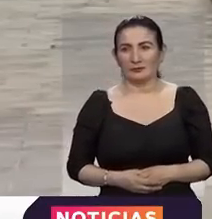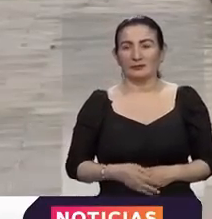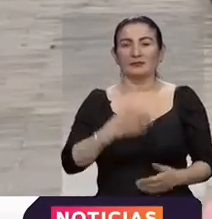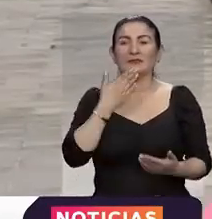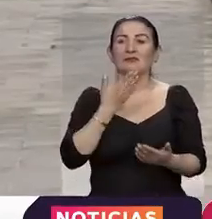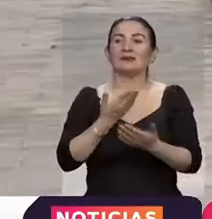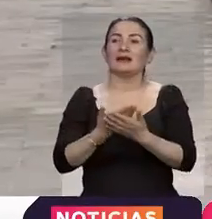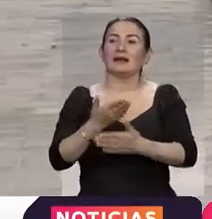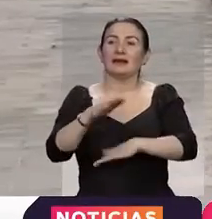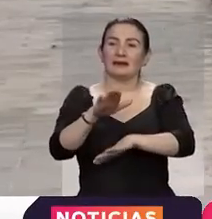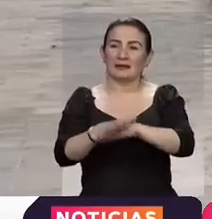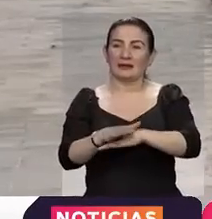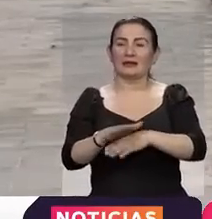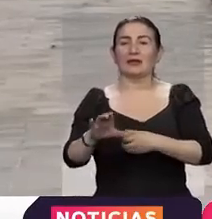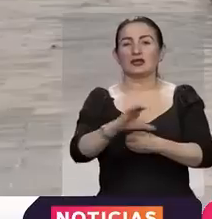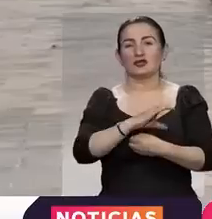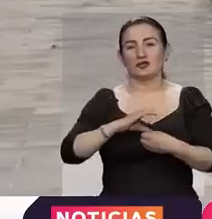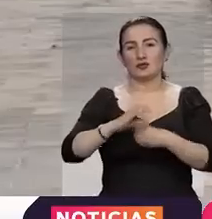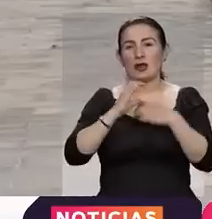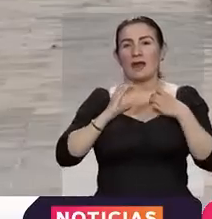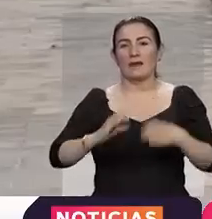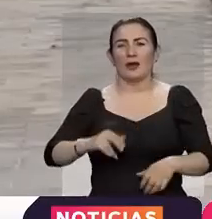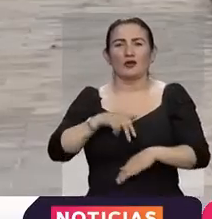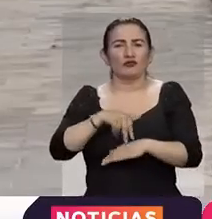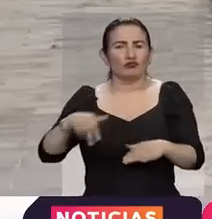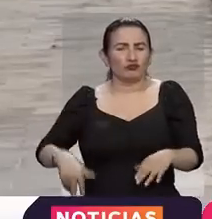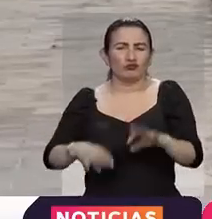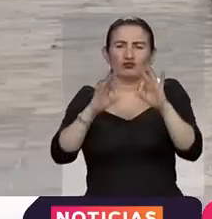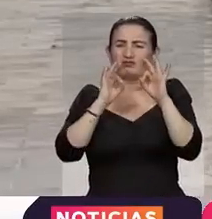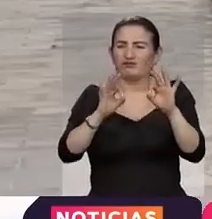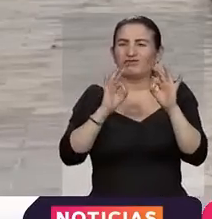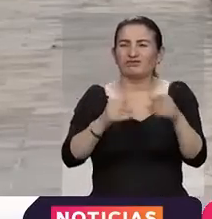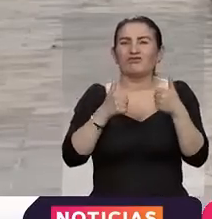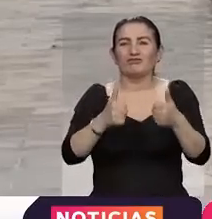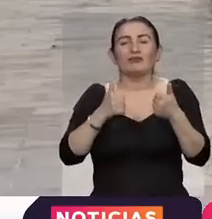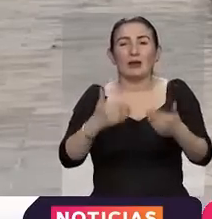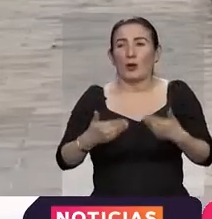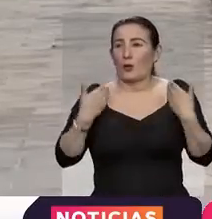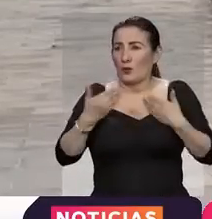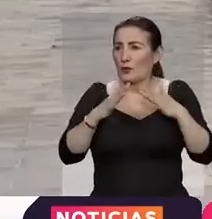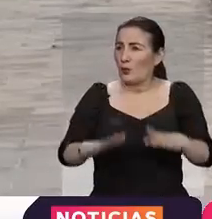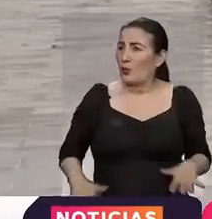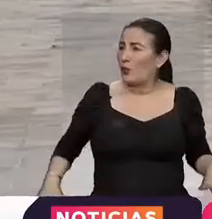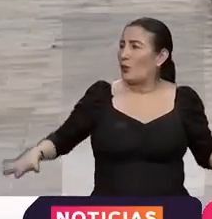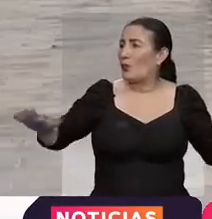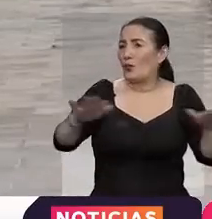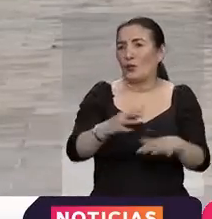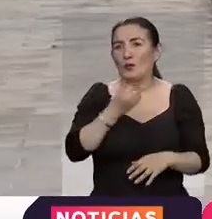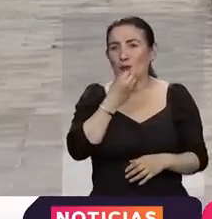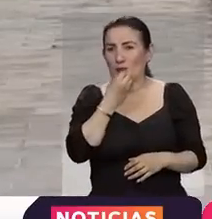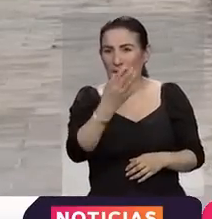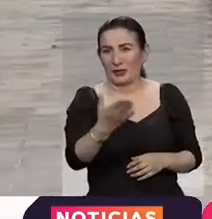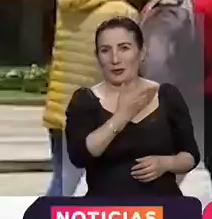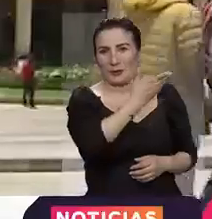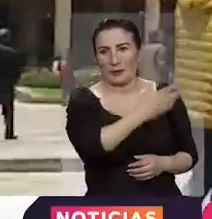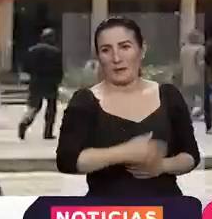Buenas tardes. Los ciudadanos están fascinados, pues afirman que además de que es un lugar muy bello, está lleno de